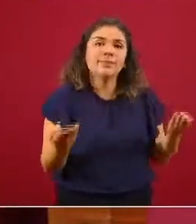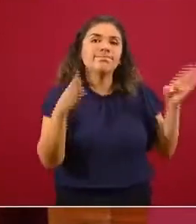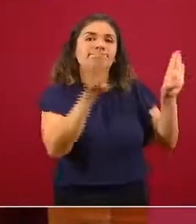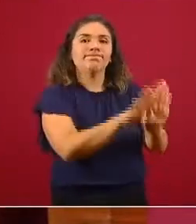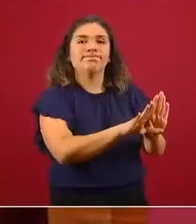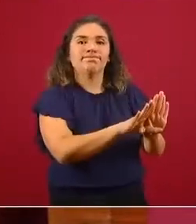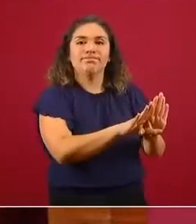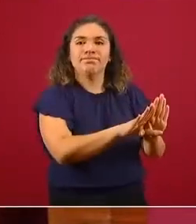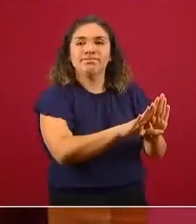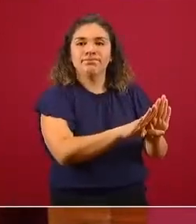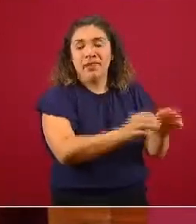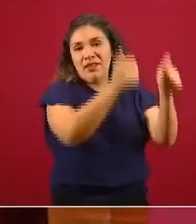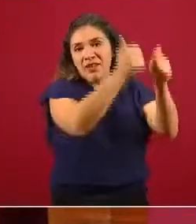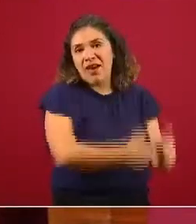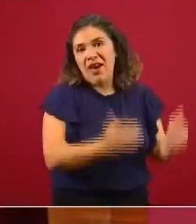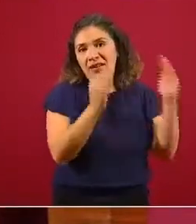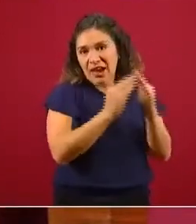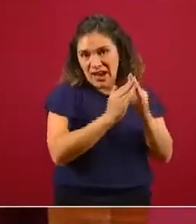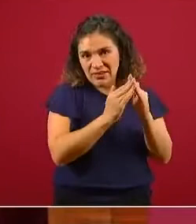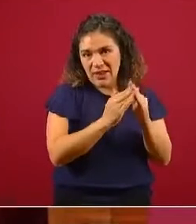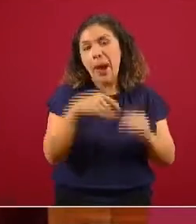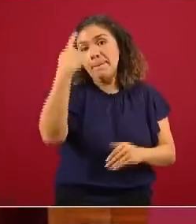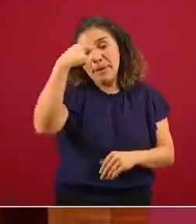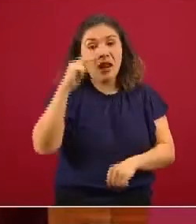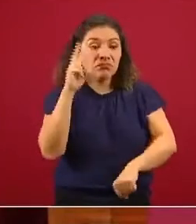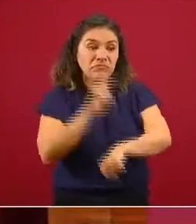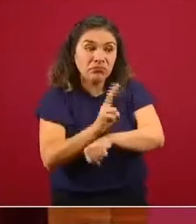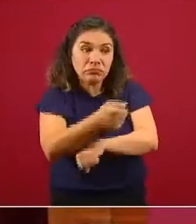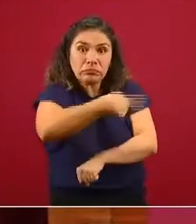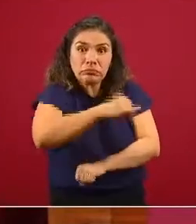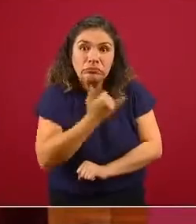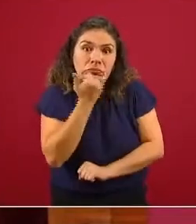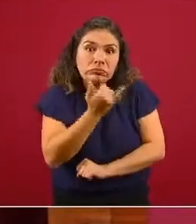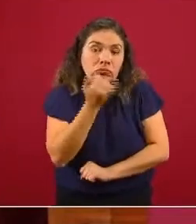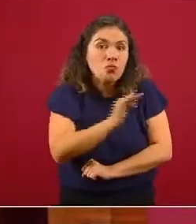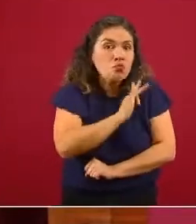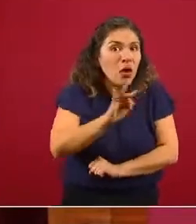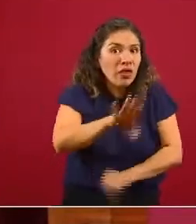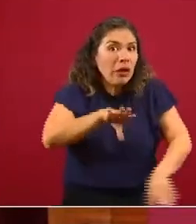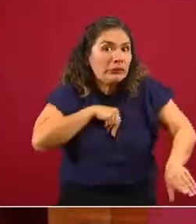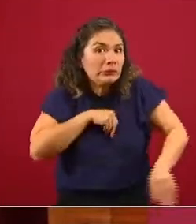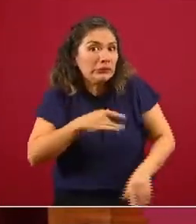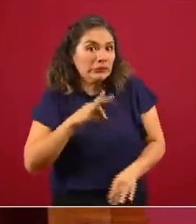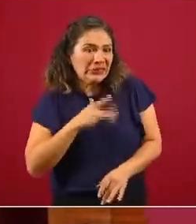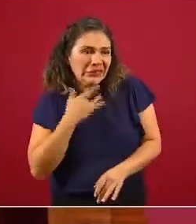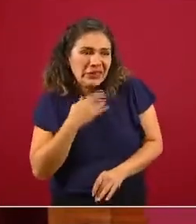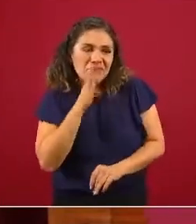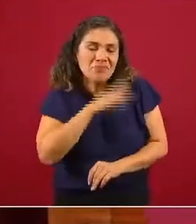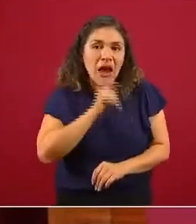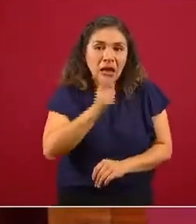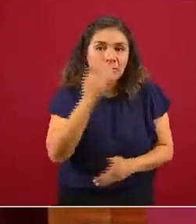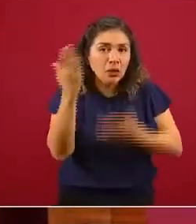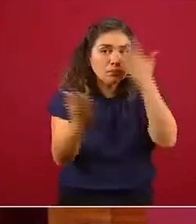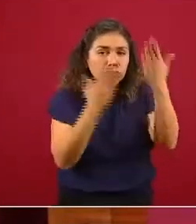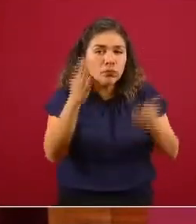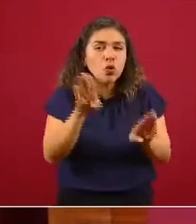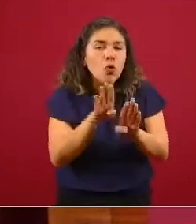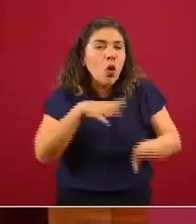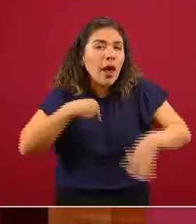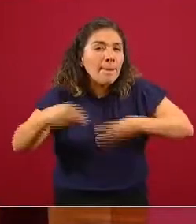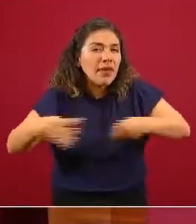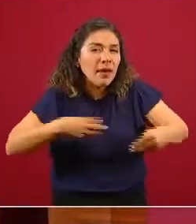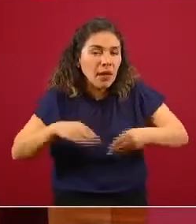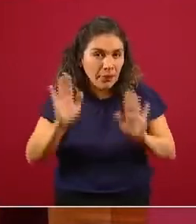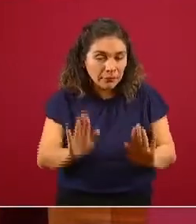aísla, primero, para ver si tienen riesgos de exposición, para ver si tienen síntomas, y se hace un estudio